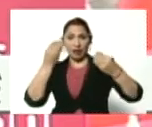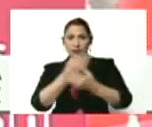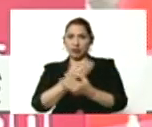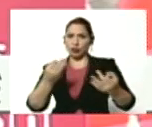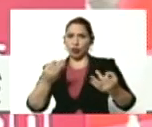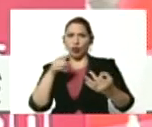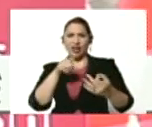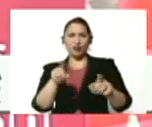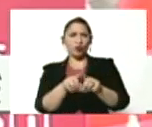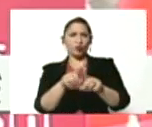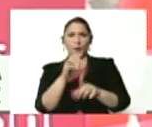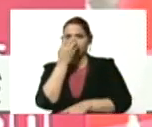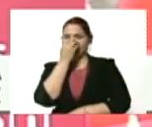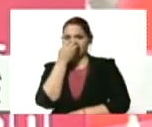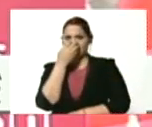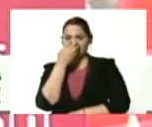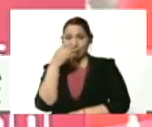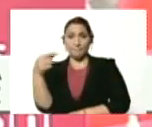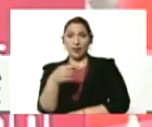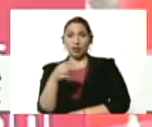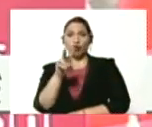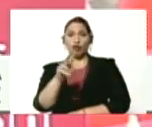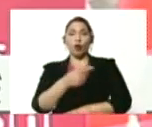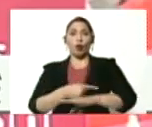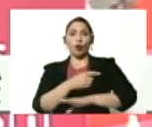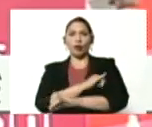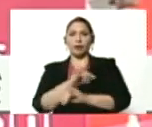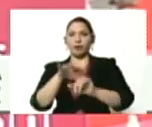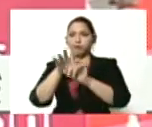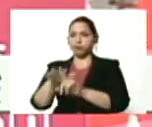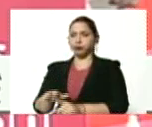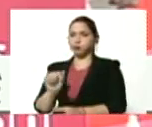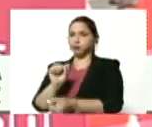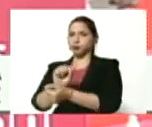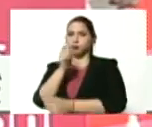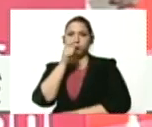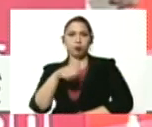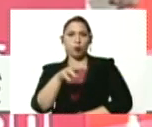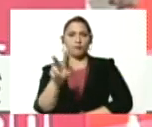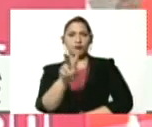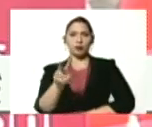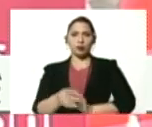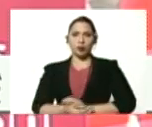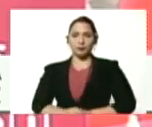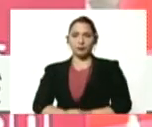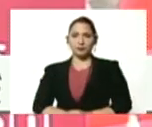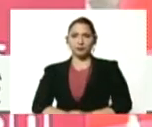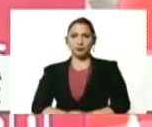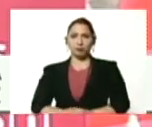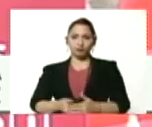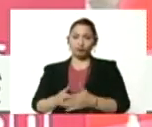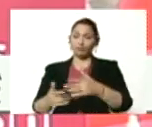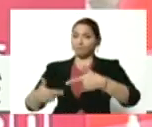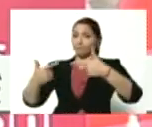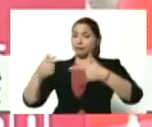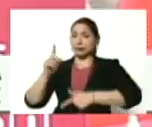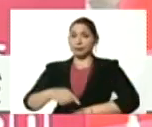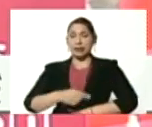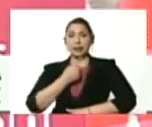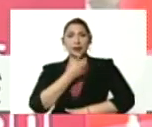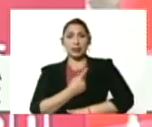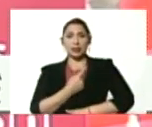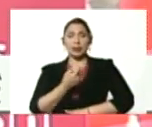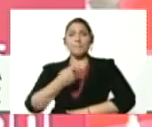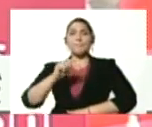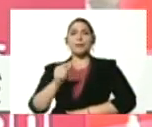una payasada que en menos de 2 horas fue completamente yugulado por el pueblo de Venezuela. Y menciona también los